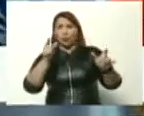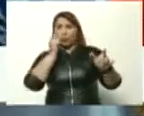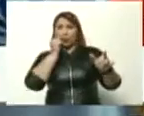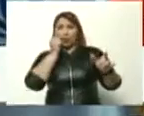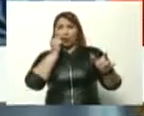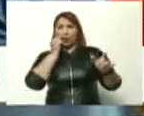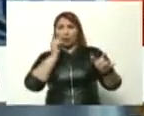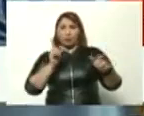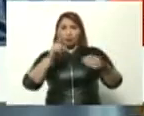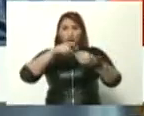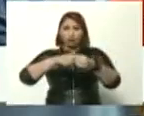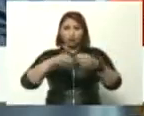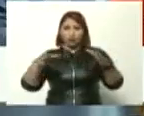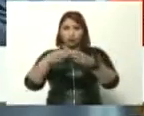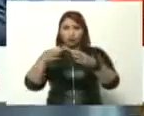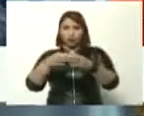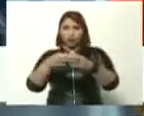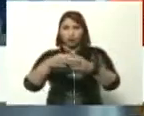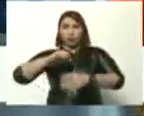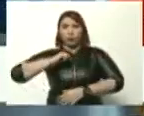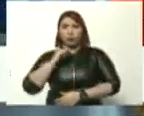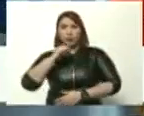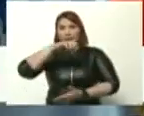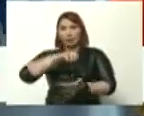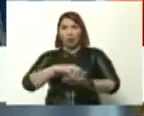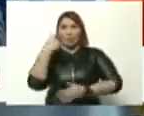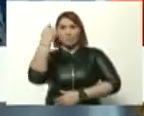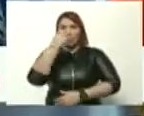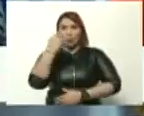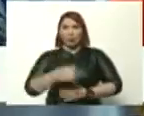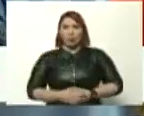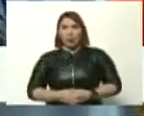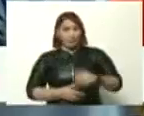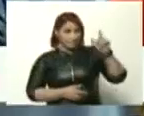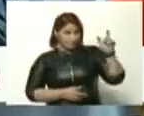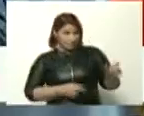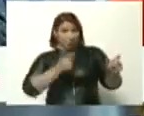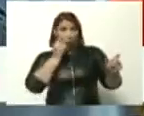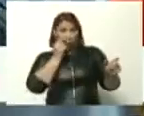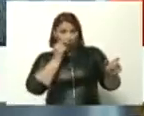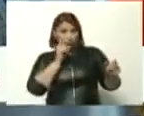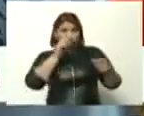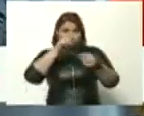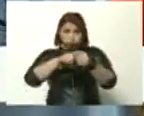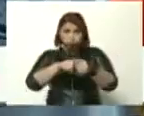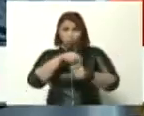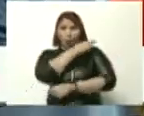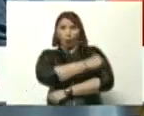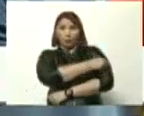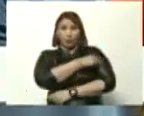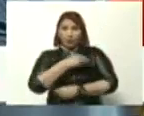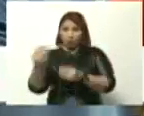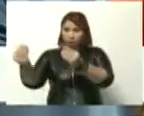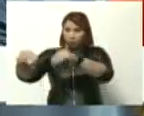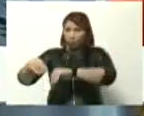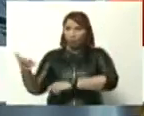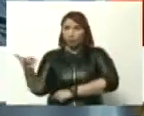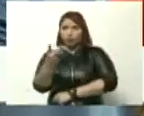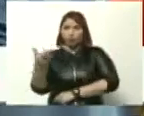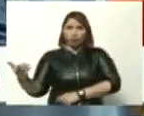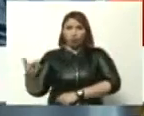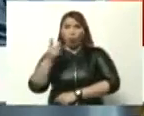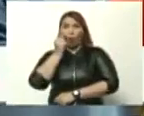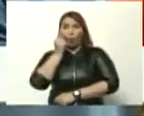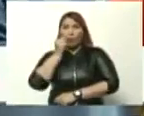al Cuerpo de Policía del Estado de Apure. Es decir, que este funcionario adscrito al hospital se alió con 2 funcionarios